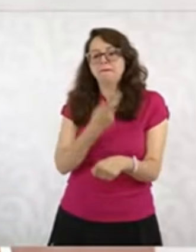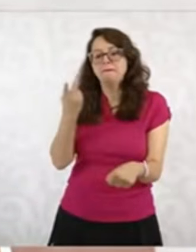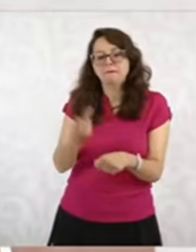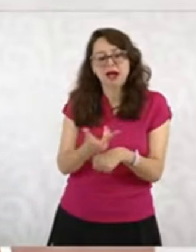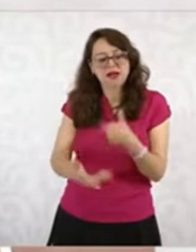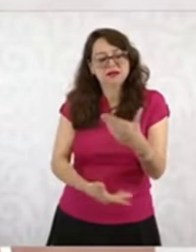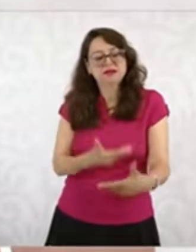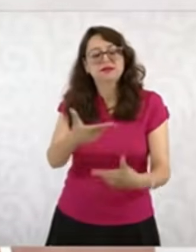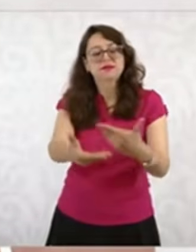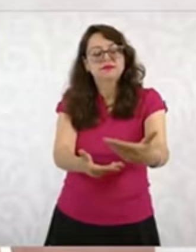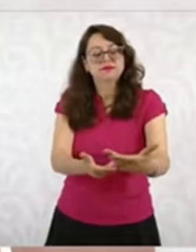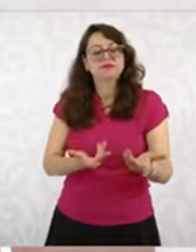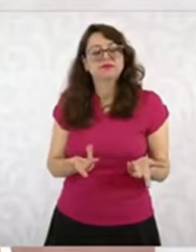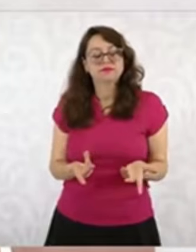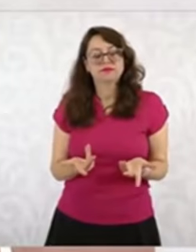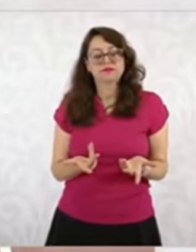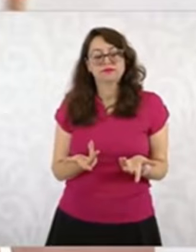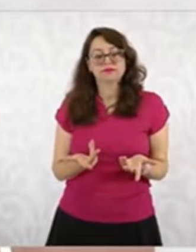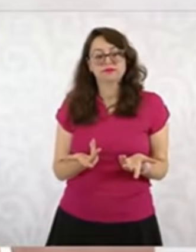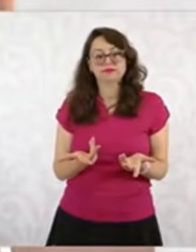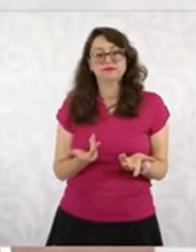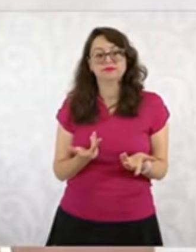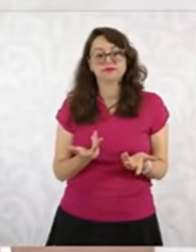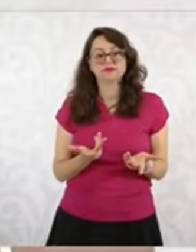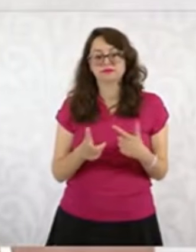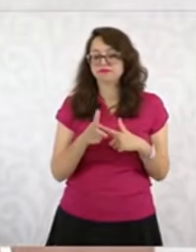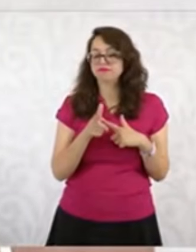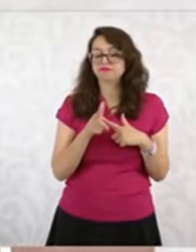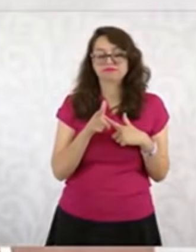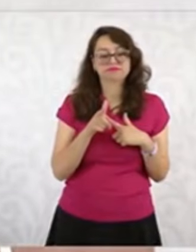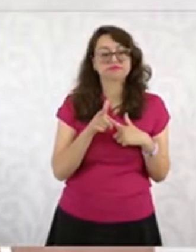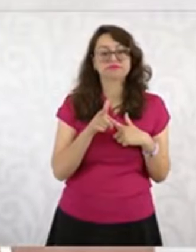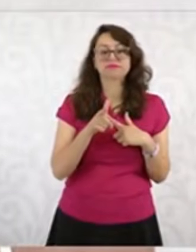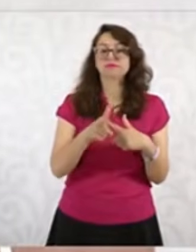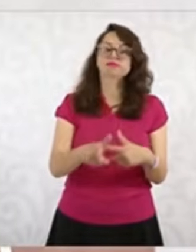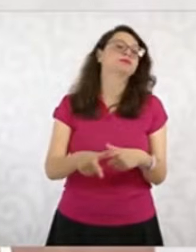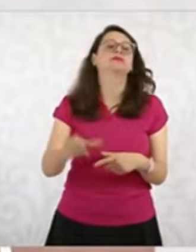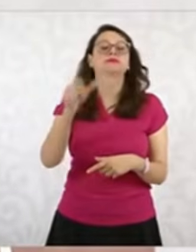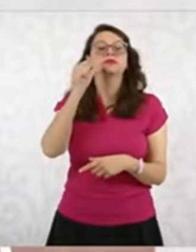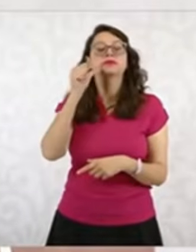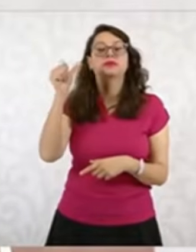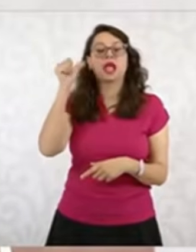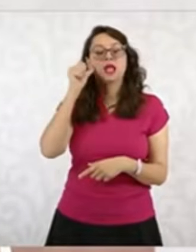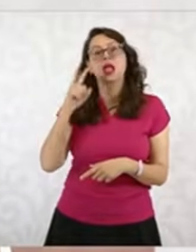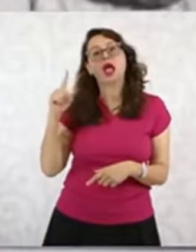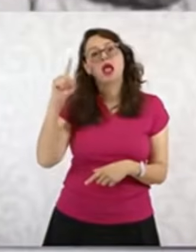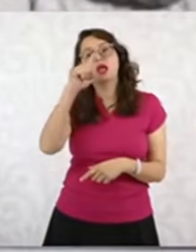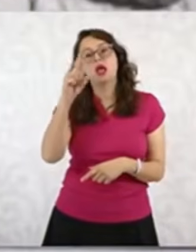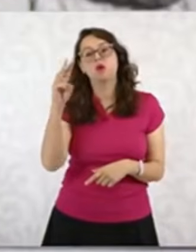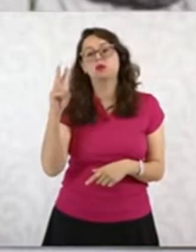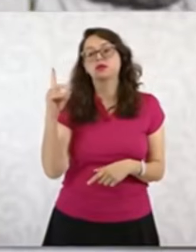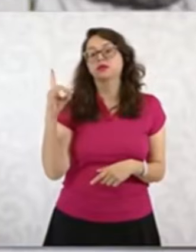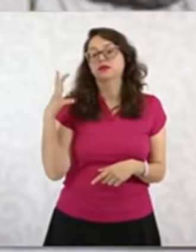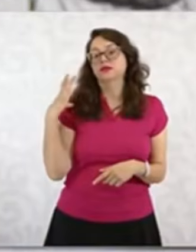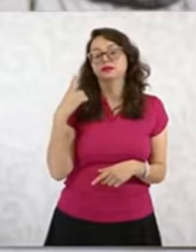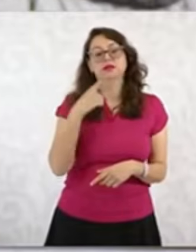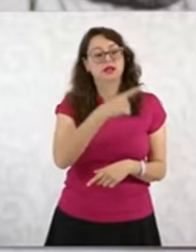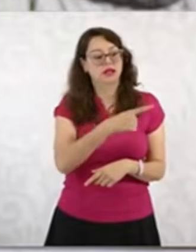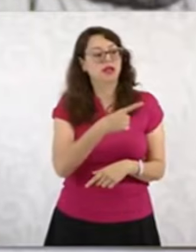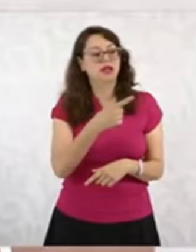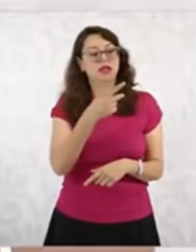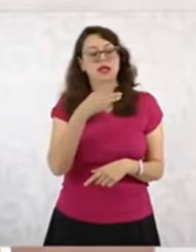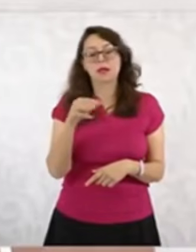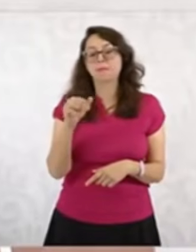diálogo. Y continúa. Él ayer hizo un video muy importante desde Washington. A ver si